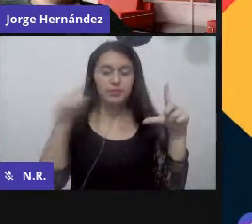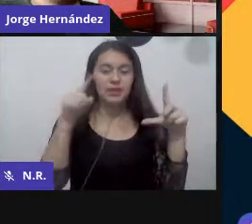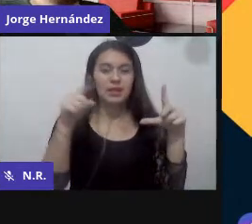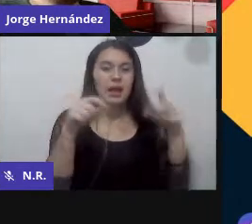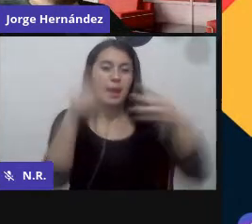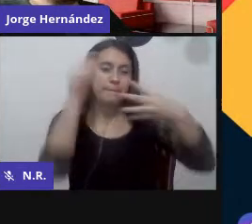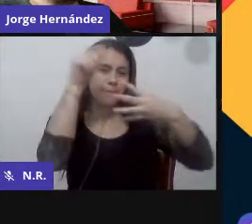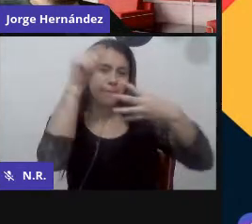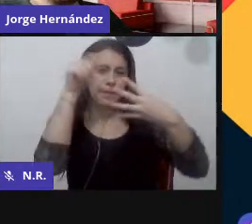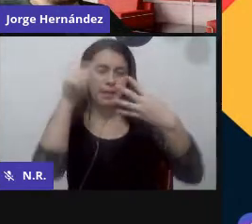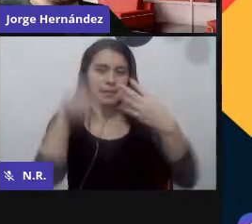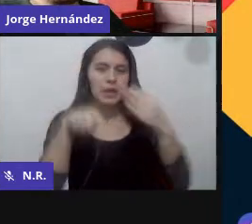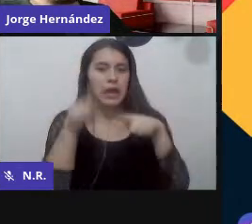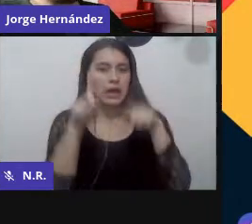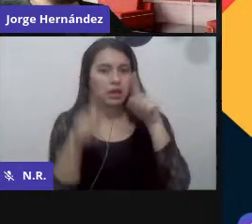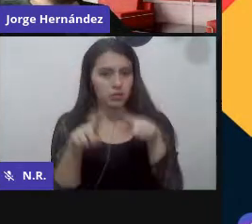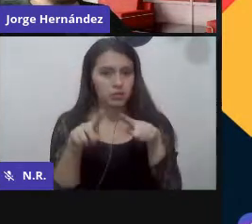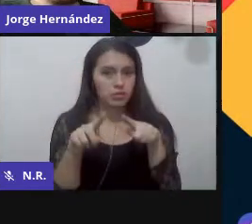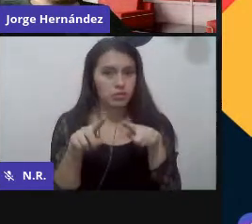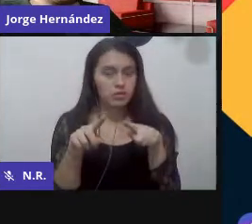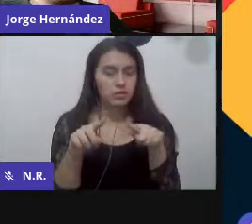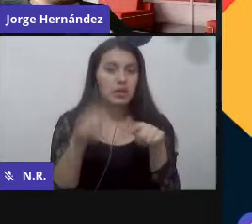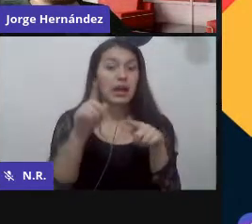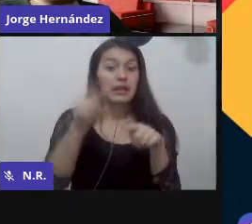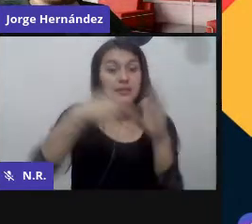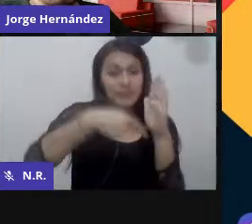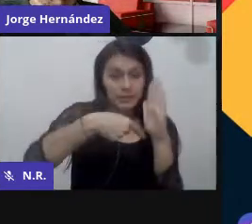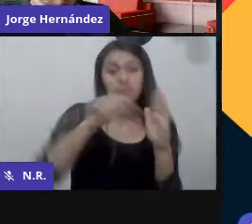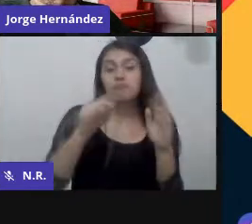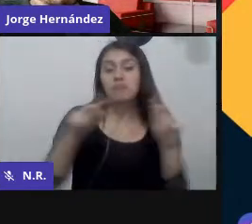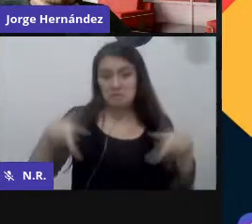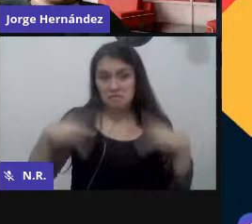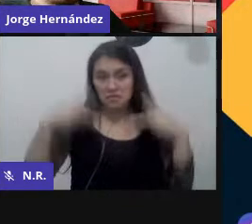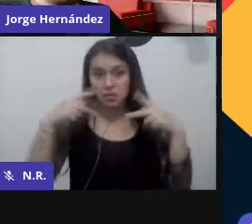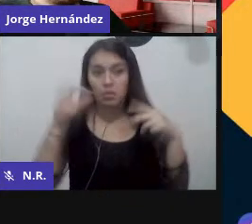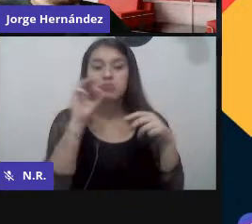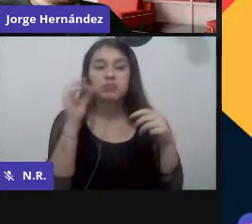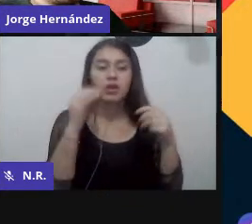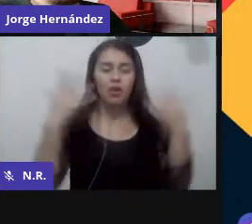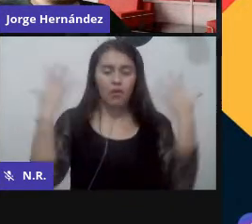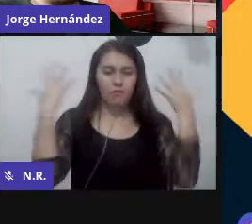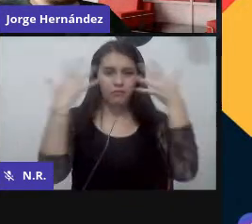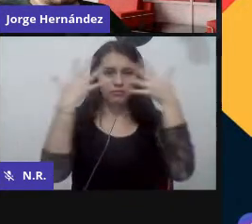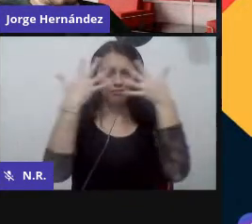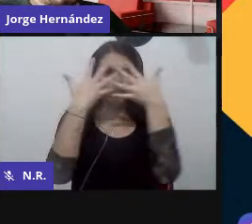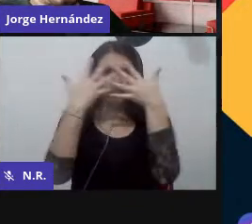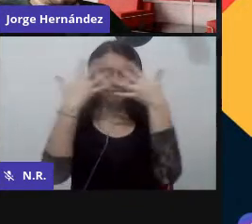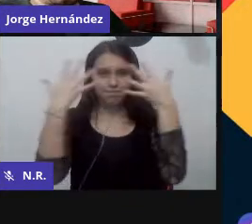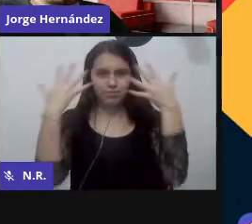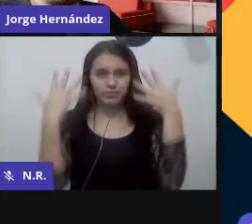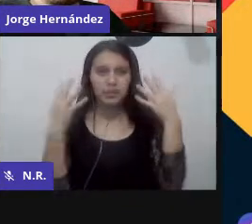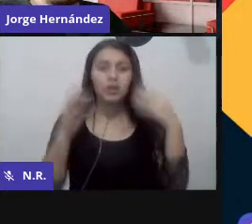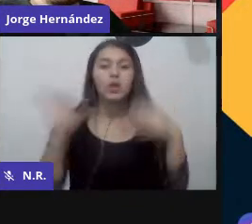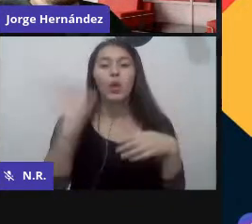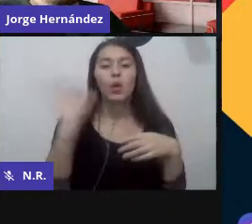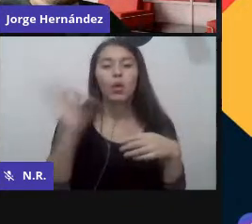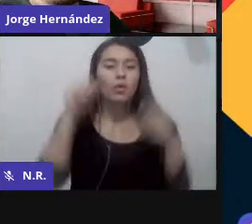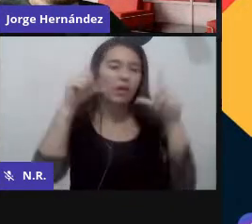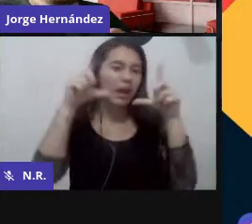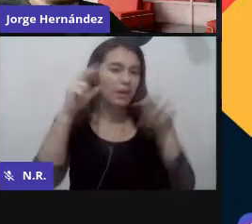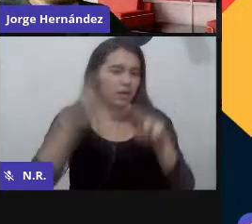opciones. Desde transmitir en vivo, crear unos filtros y utilizar la cámara